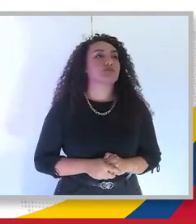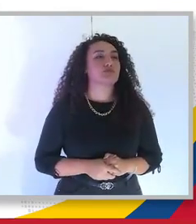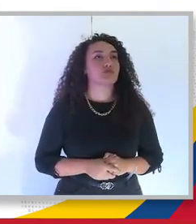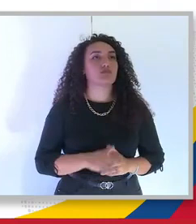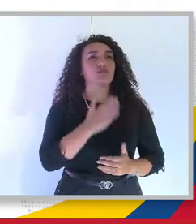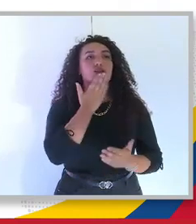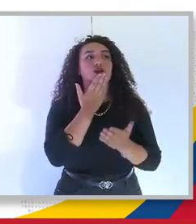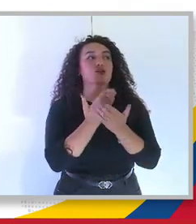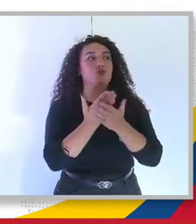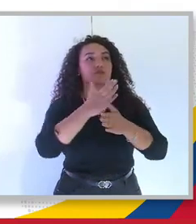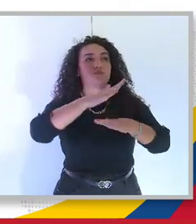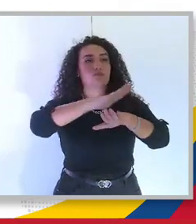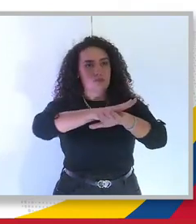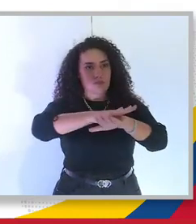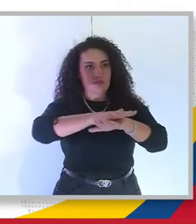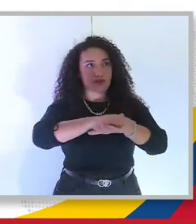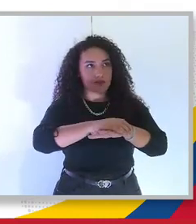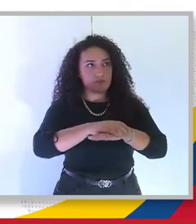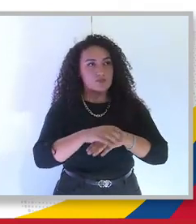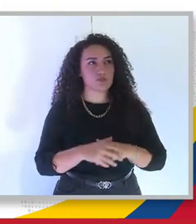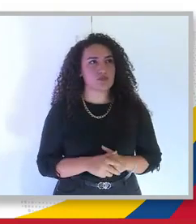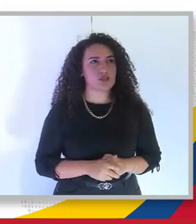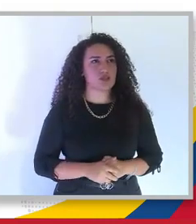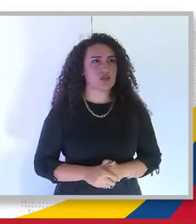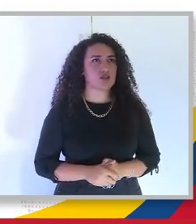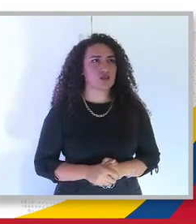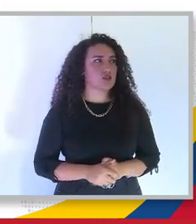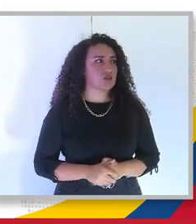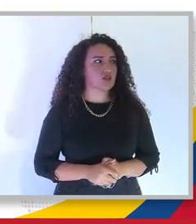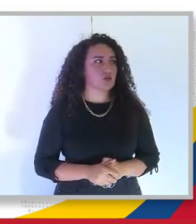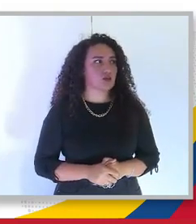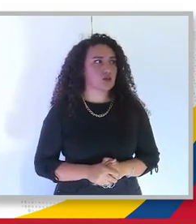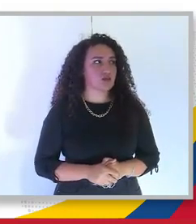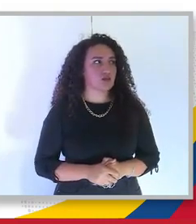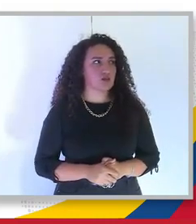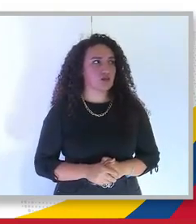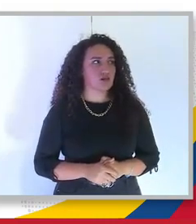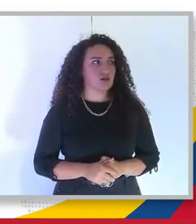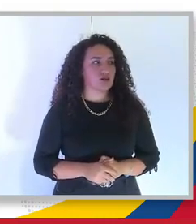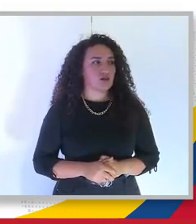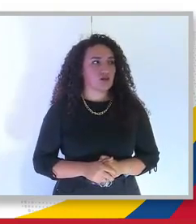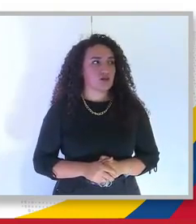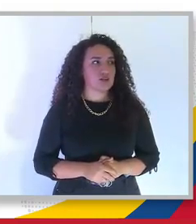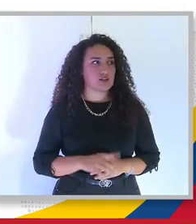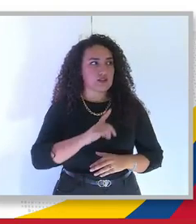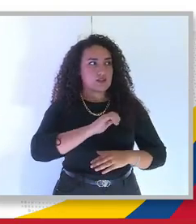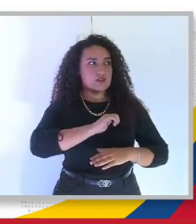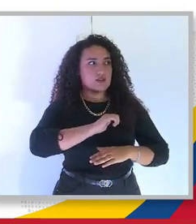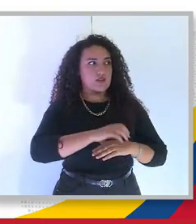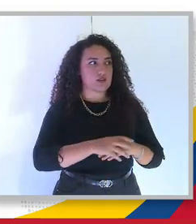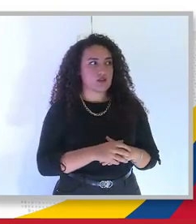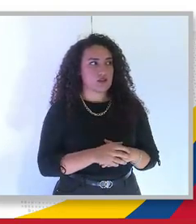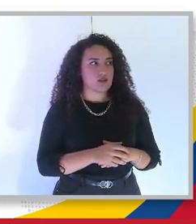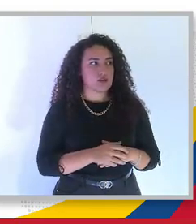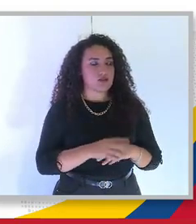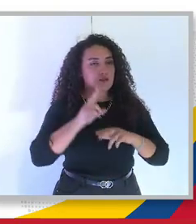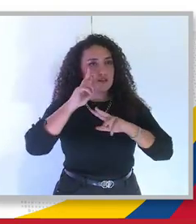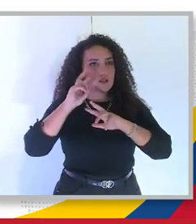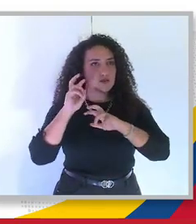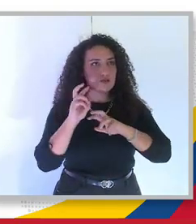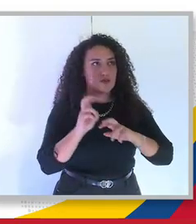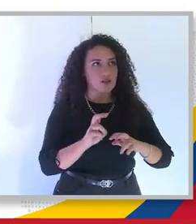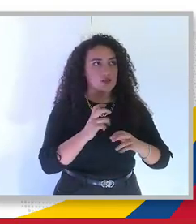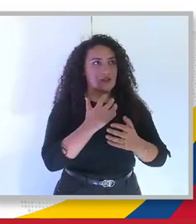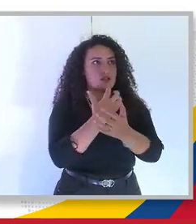Marta Patricia Castañeda Salgado, investigadora del Centro de Investigaciones Interdisciplinarias en Ciencias